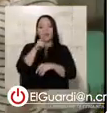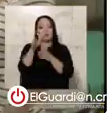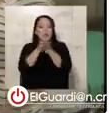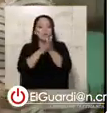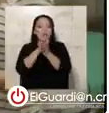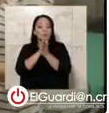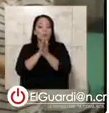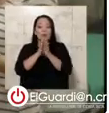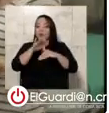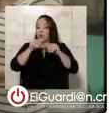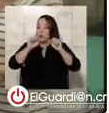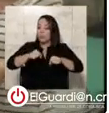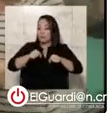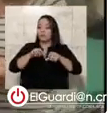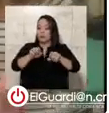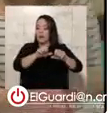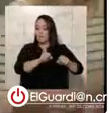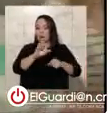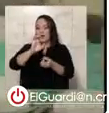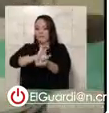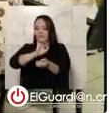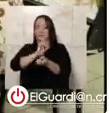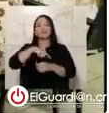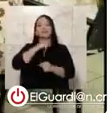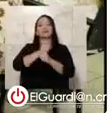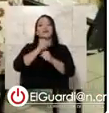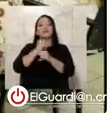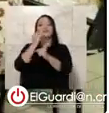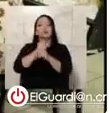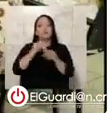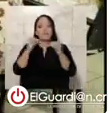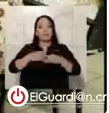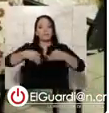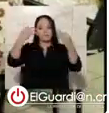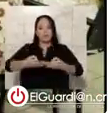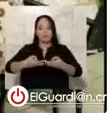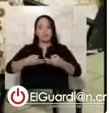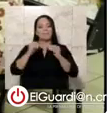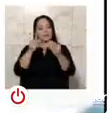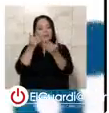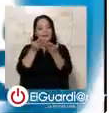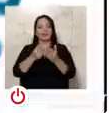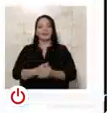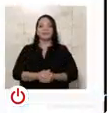al máximo cupos en los CEBAIS. Trabajamos por una institución más eficiente y cercana.